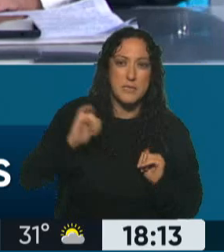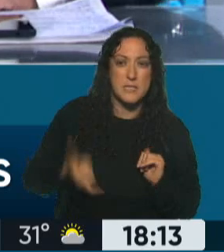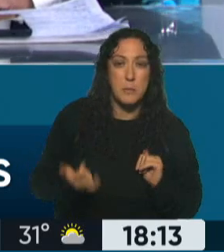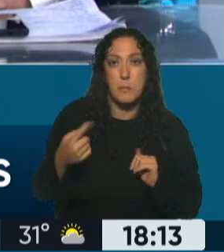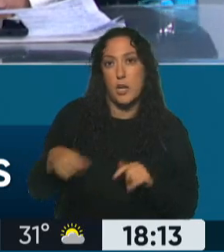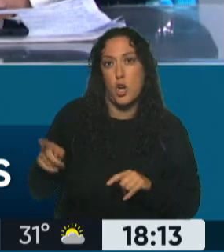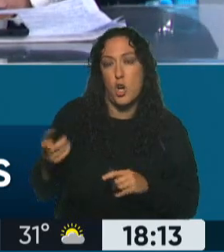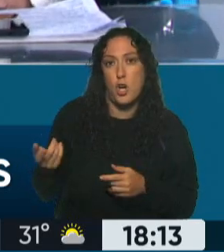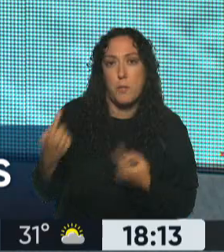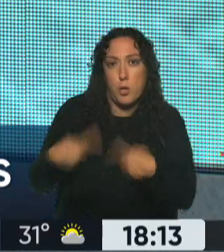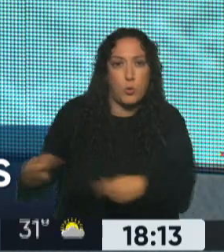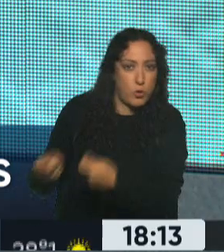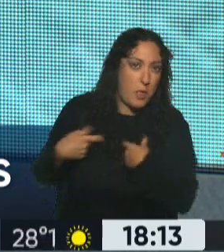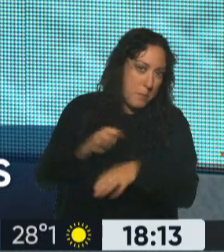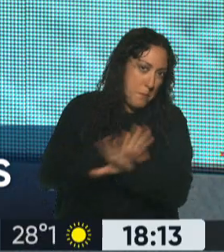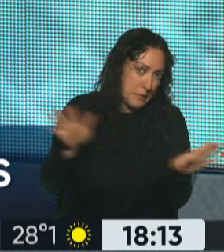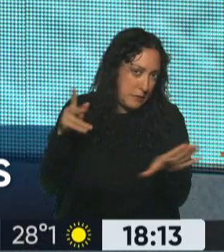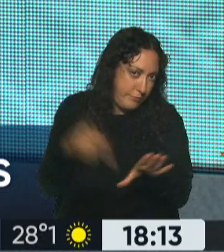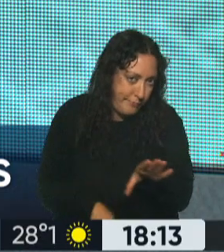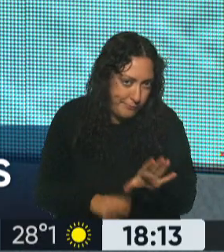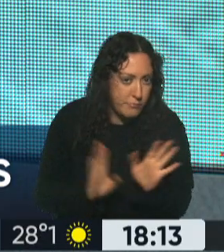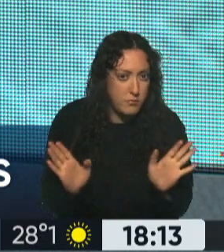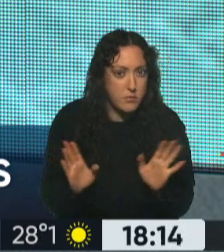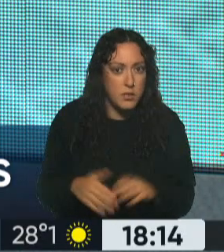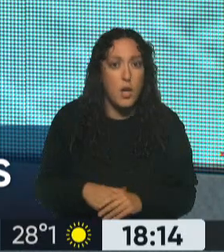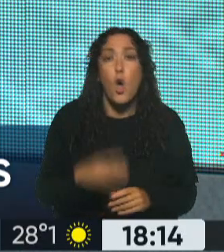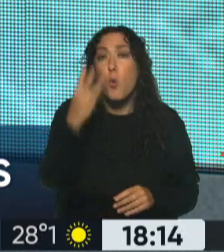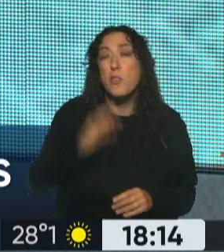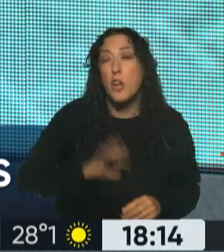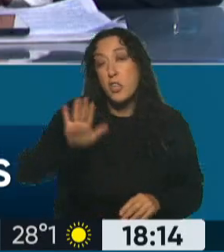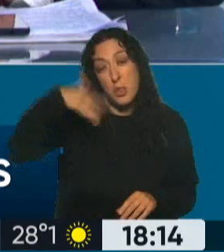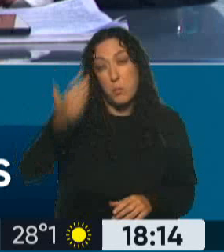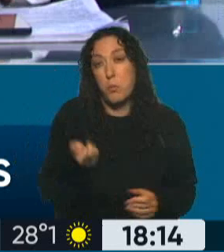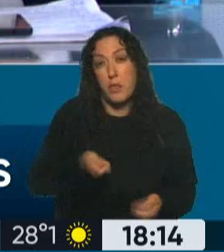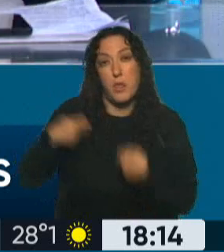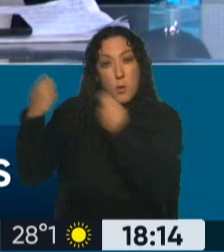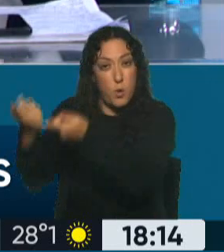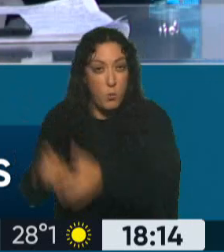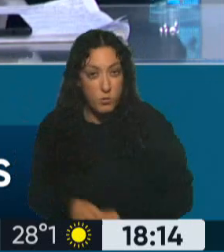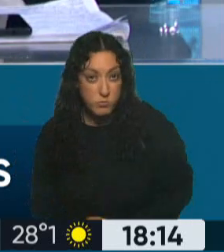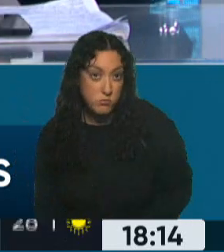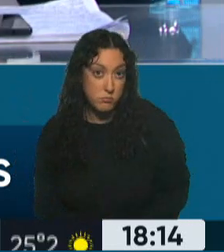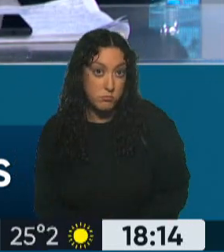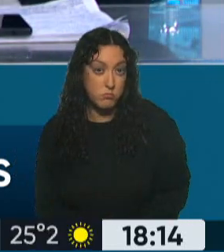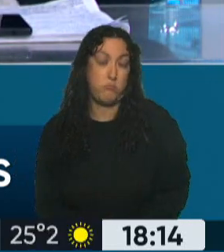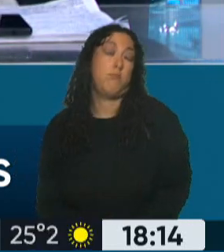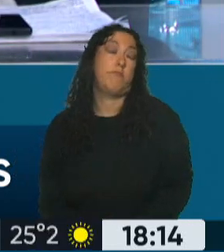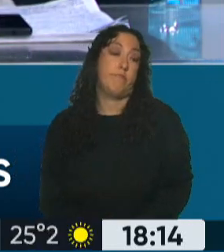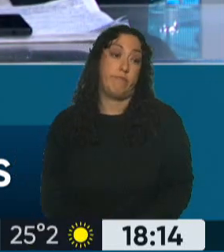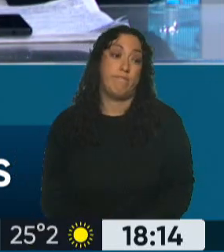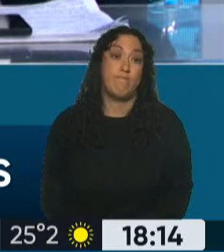gramo más de lo que dentro de 4 años va la carga eh eh dentro 4 años va la carga dent 4 años va la carga Entonces ese